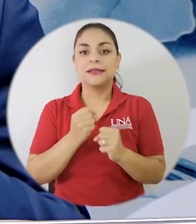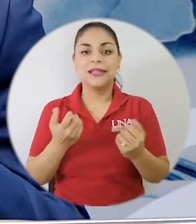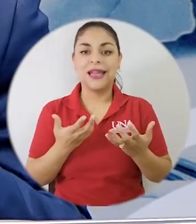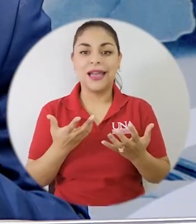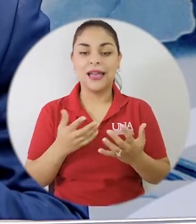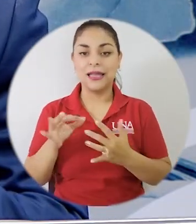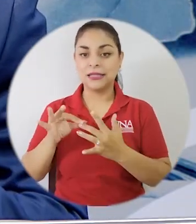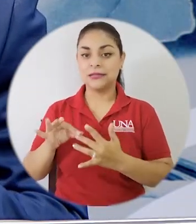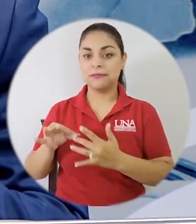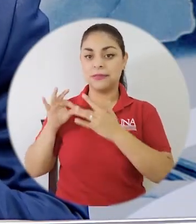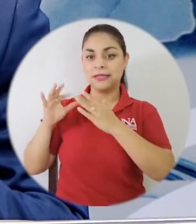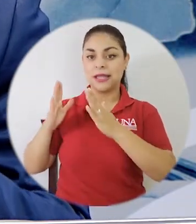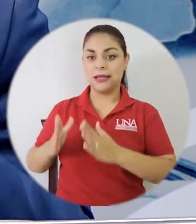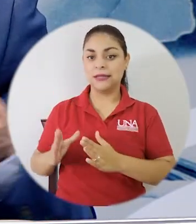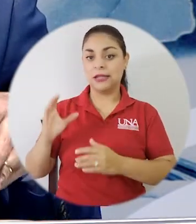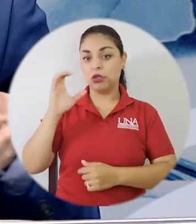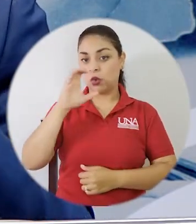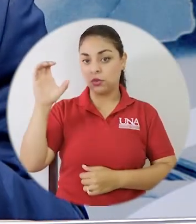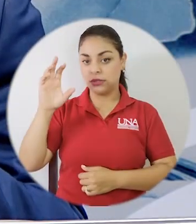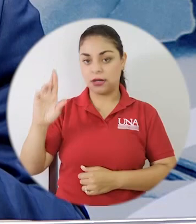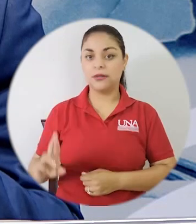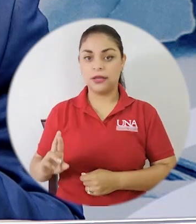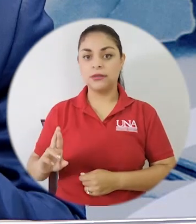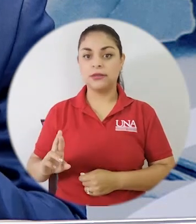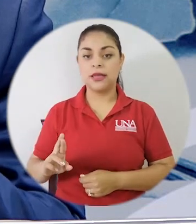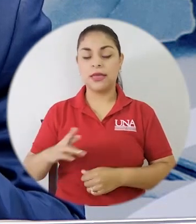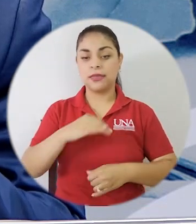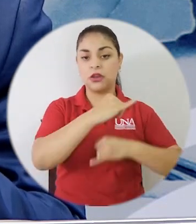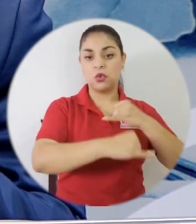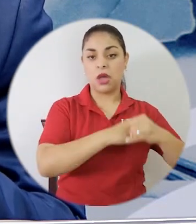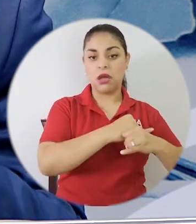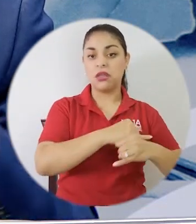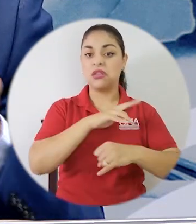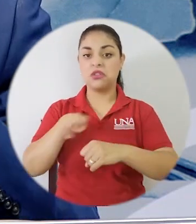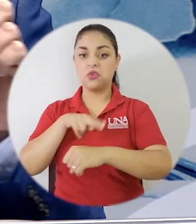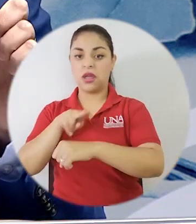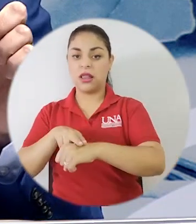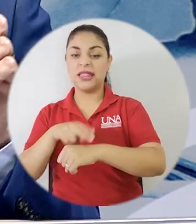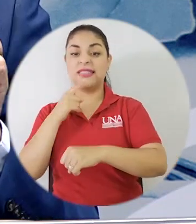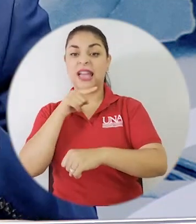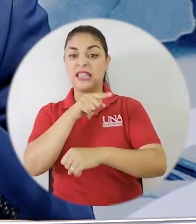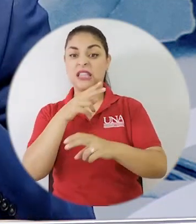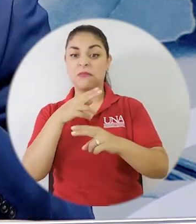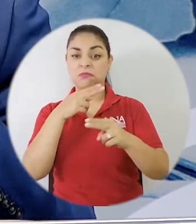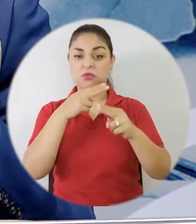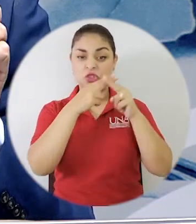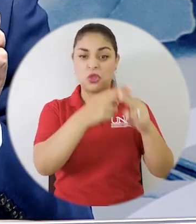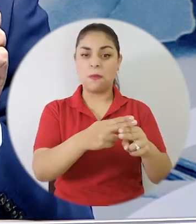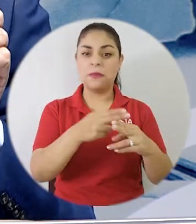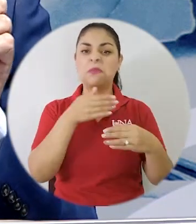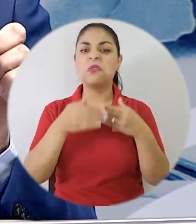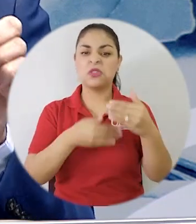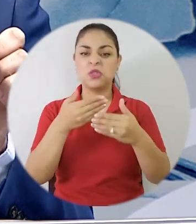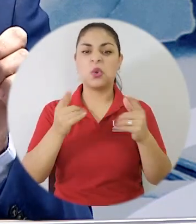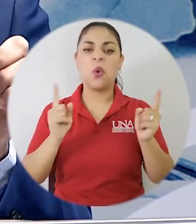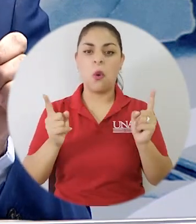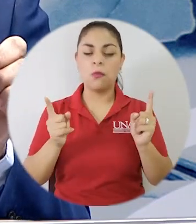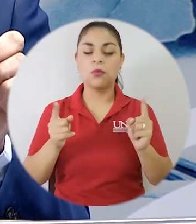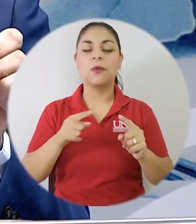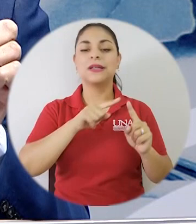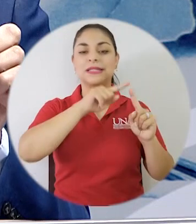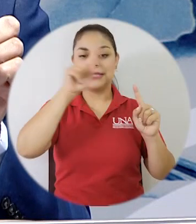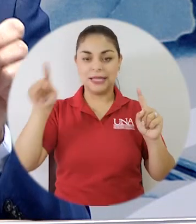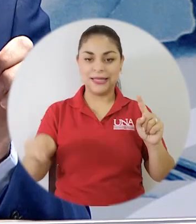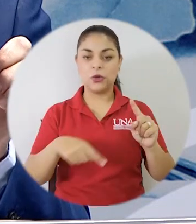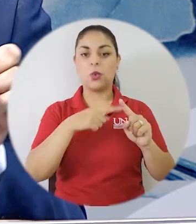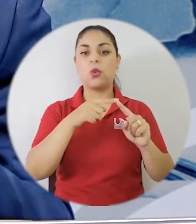especialistas, en el caso costarricense, tanto nacionales como internacionales, denominen ese proceso como un proceso de círculo